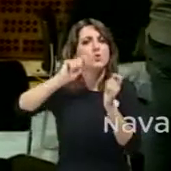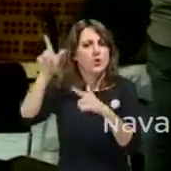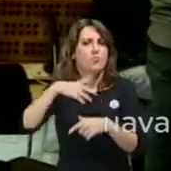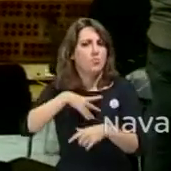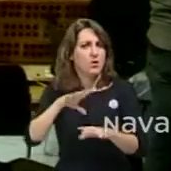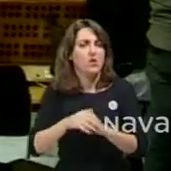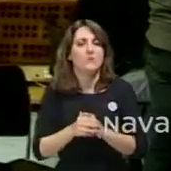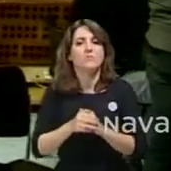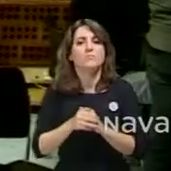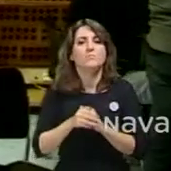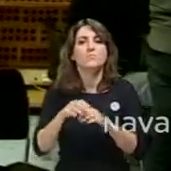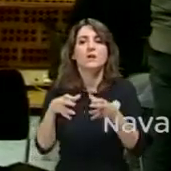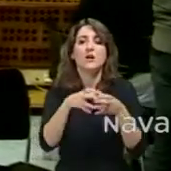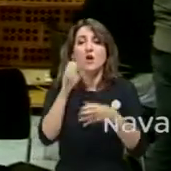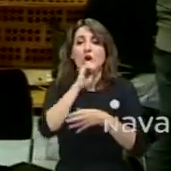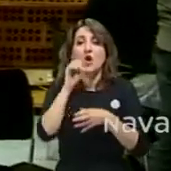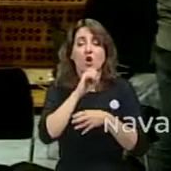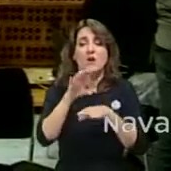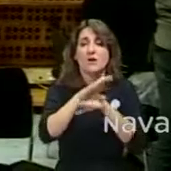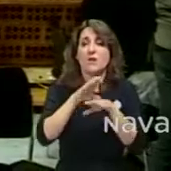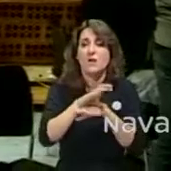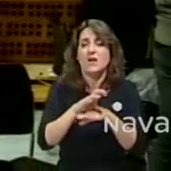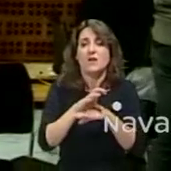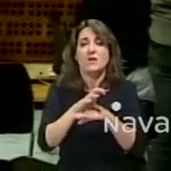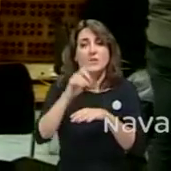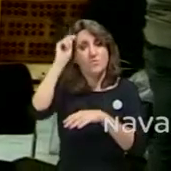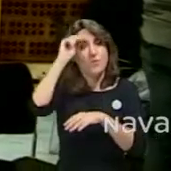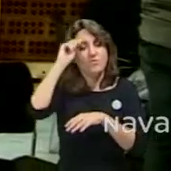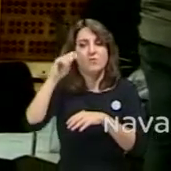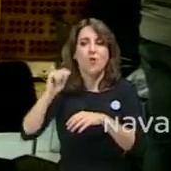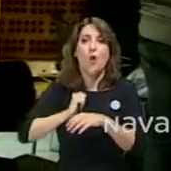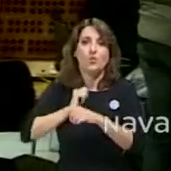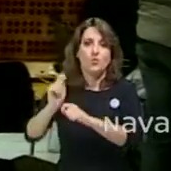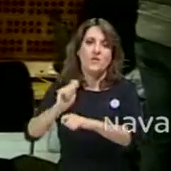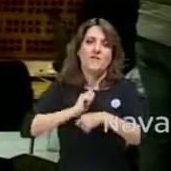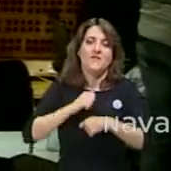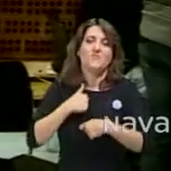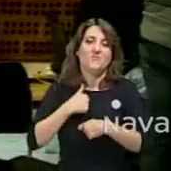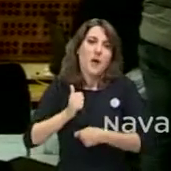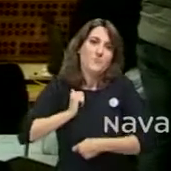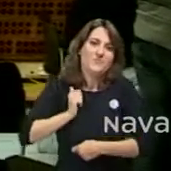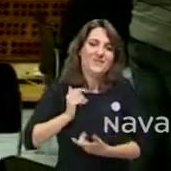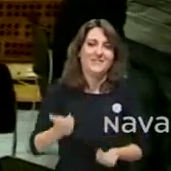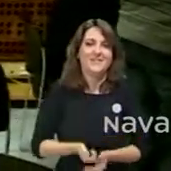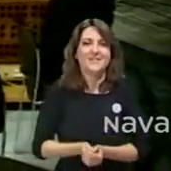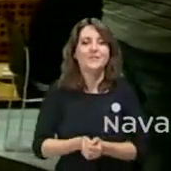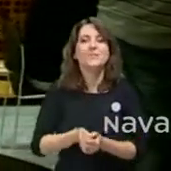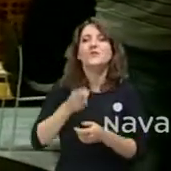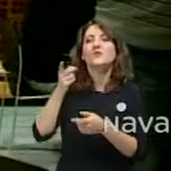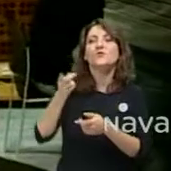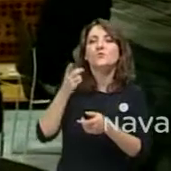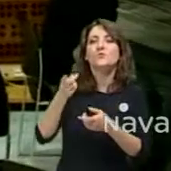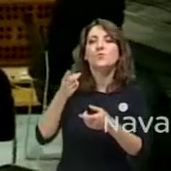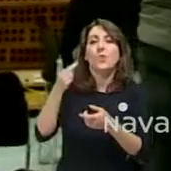Coral de Cámara de Pamplona me ha dado esa oportunidad y la he tomado con muchísimo gusto. Y me imagino que a raíz de la